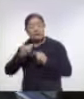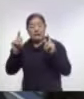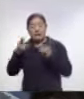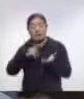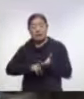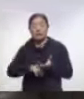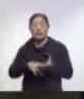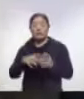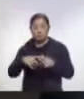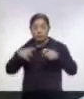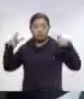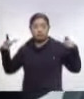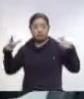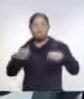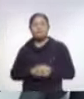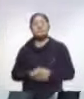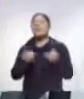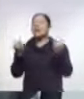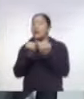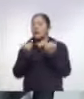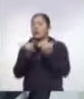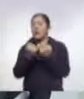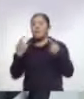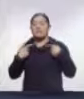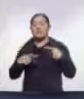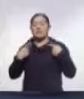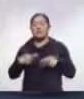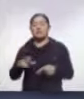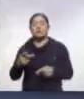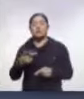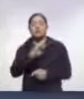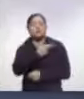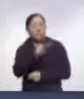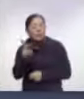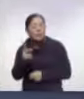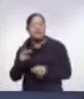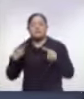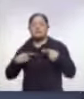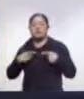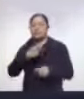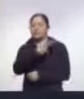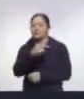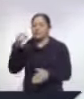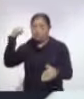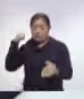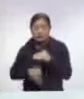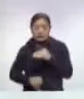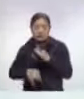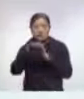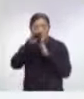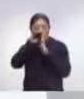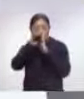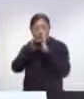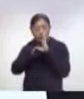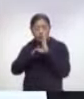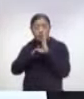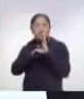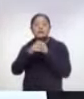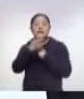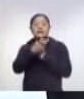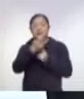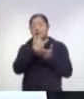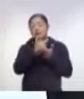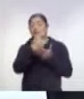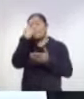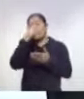Destacó, además, la disminución de la pobreza y pobreza extrema en Tlaxcala, condición que permite a las familias mejorar su calidad de vida. Y hoy,